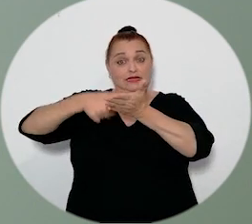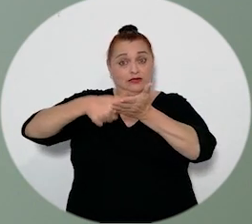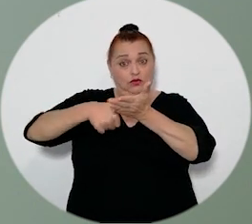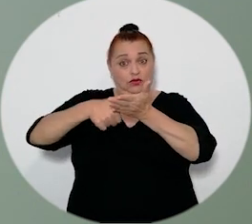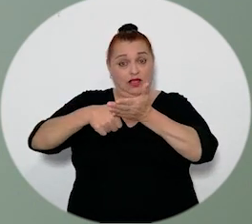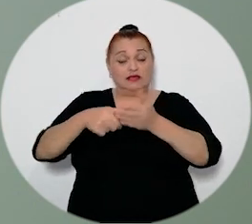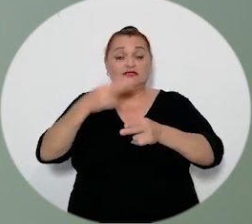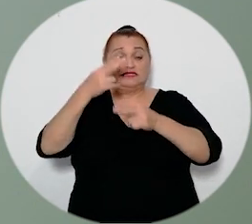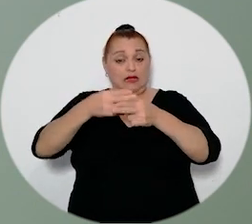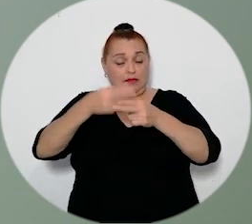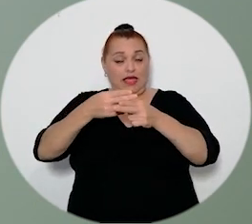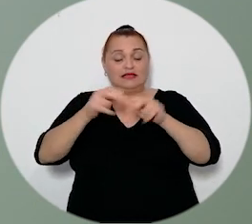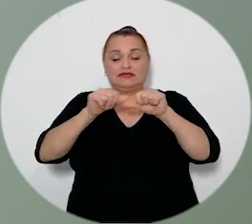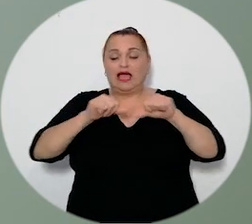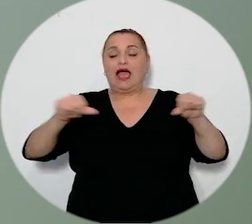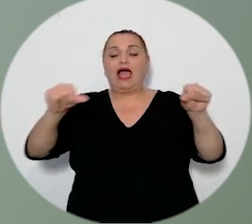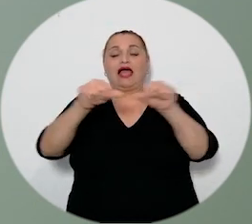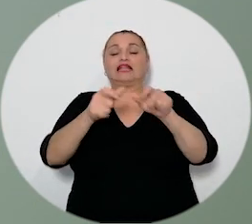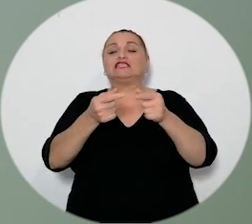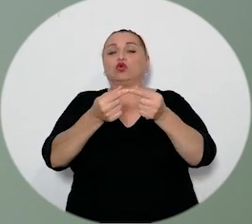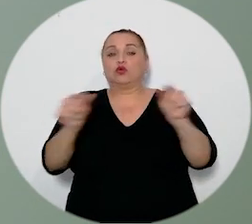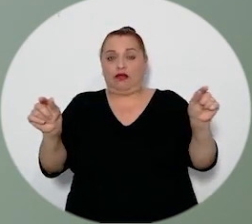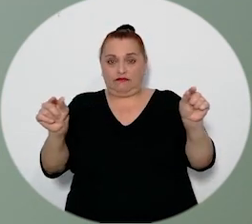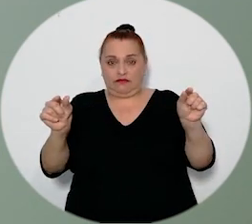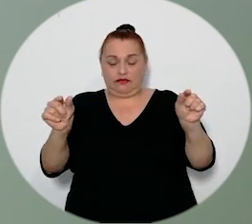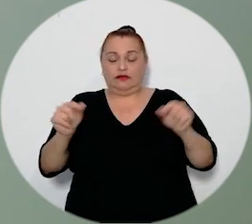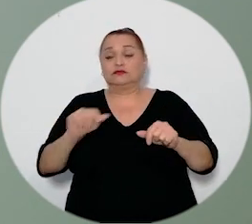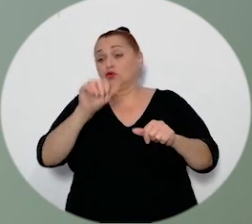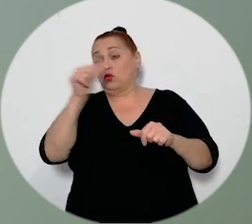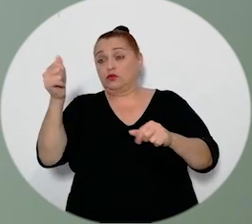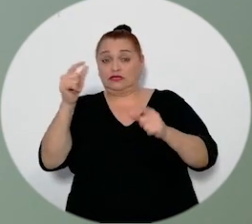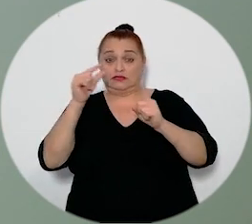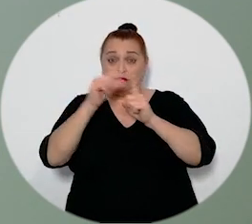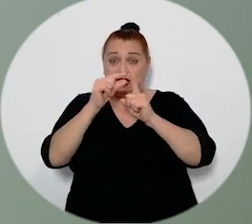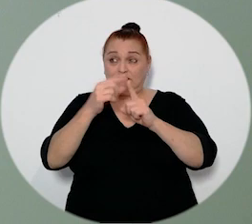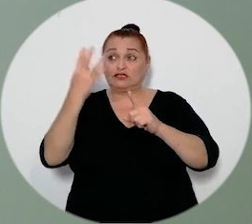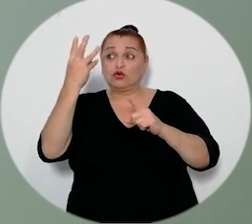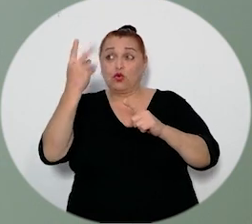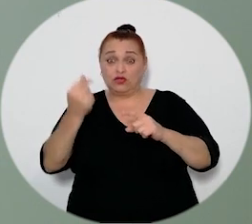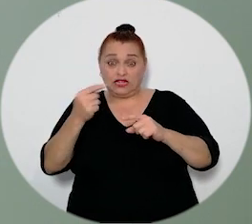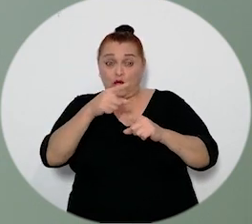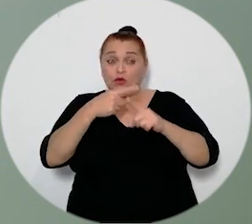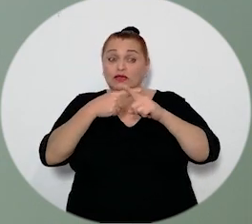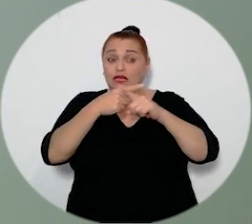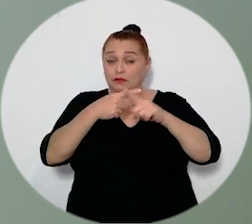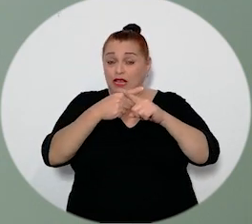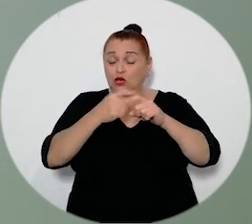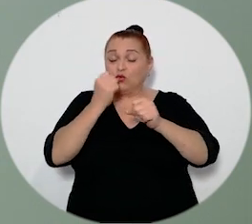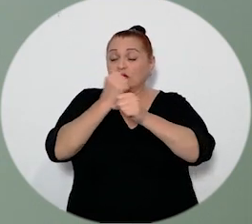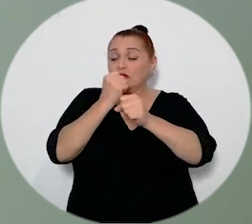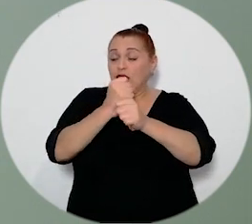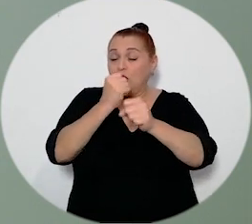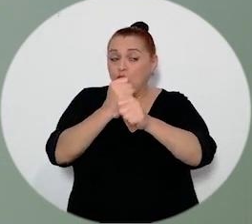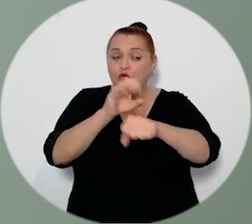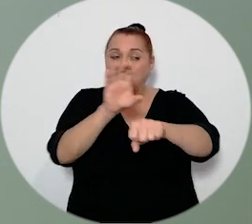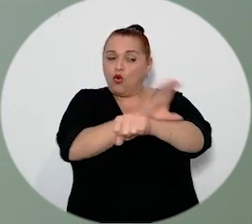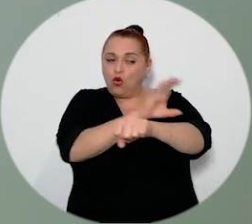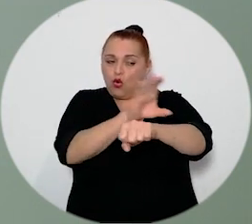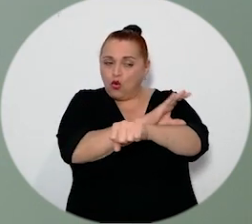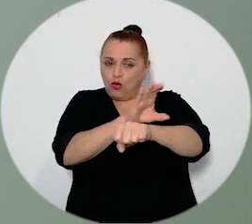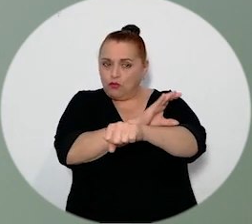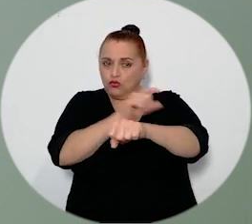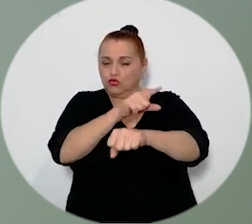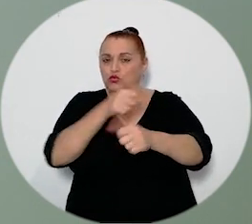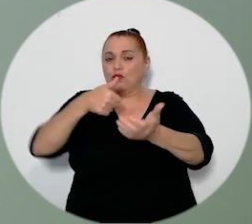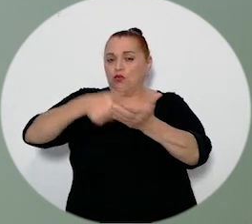de determinadas áreas geográficas. En otras palabras, este escrutinio intermedio es una labor optativa de cómputo de votos,